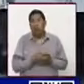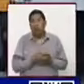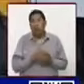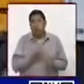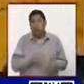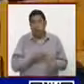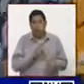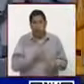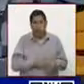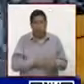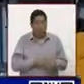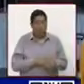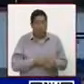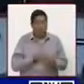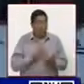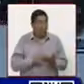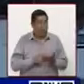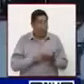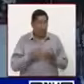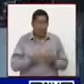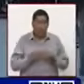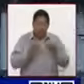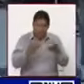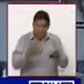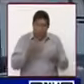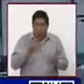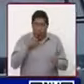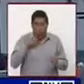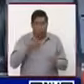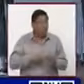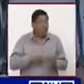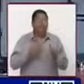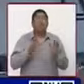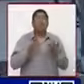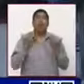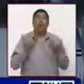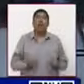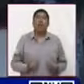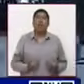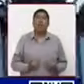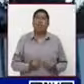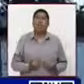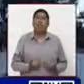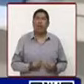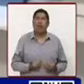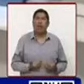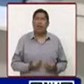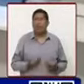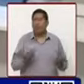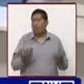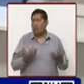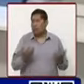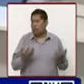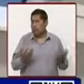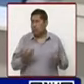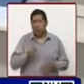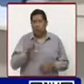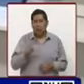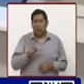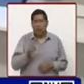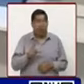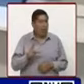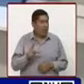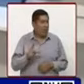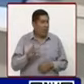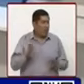todo normalizado, esta provisión de este combustible. A partir de este momento ya es, y obviamente de que el lunes ya